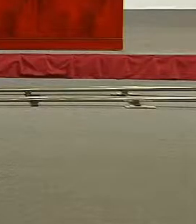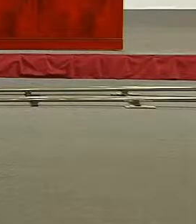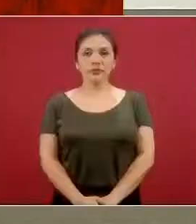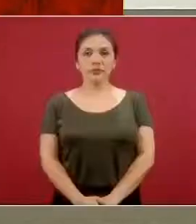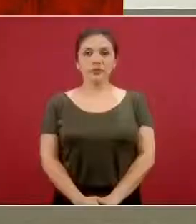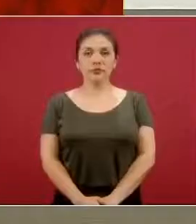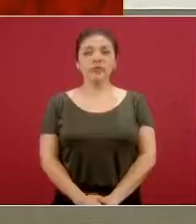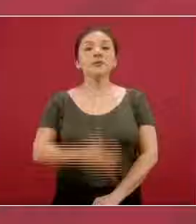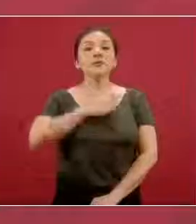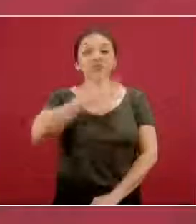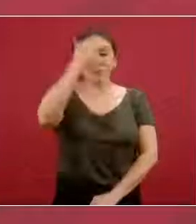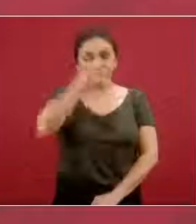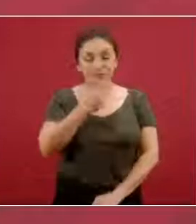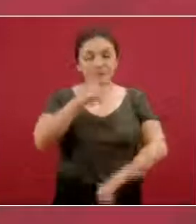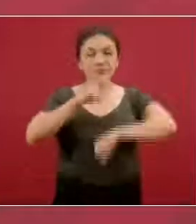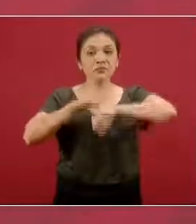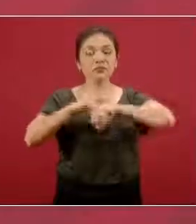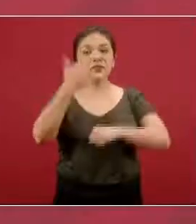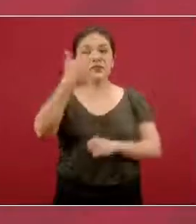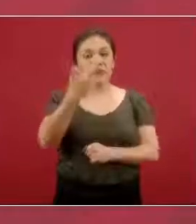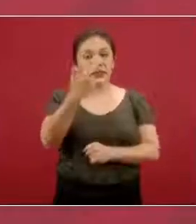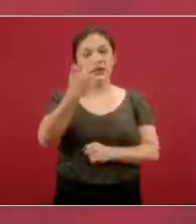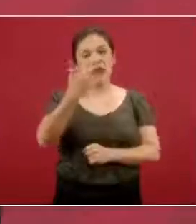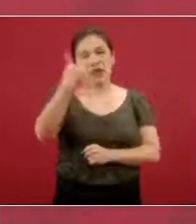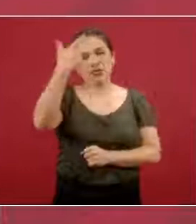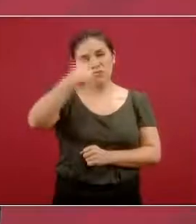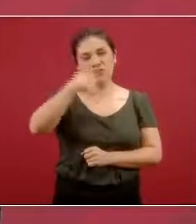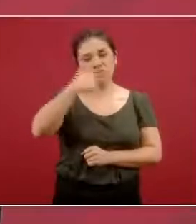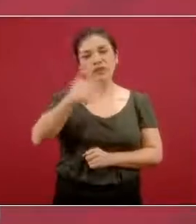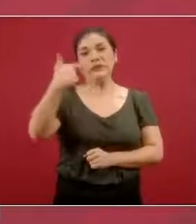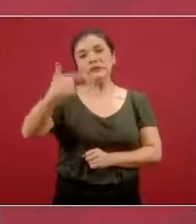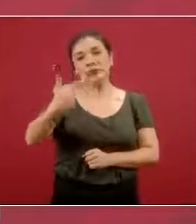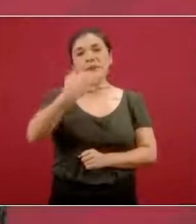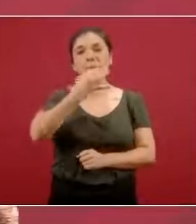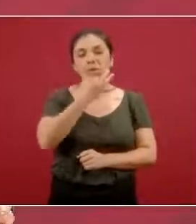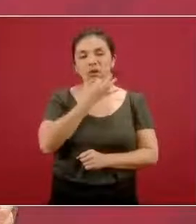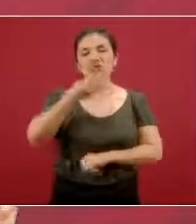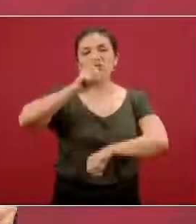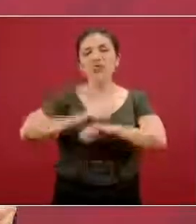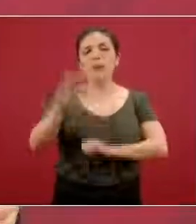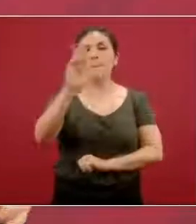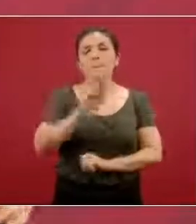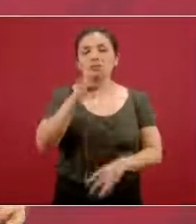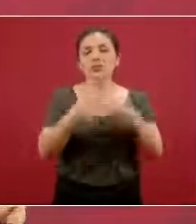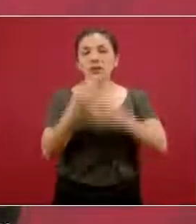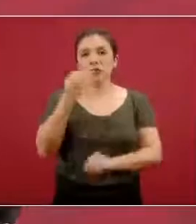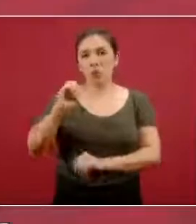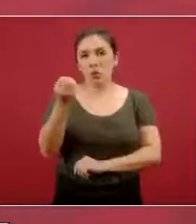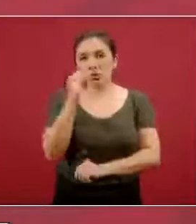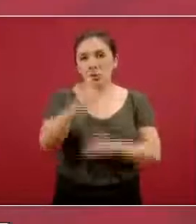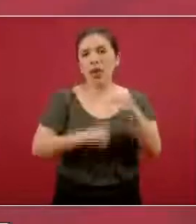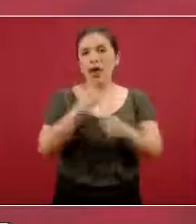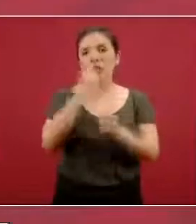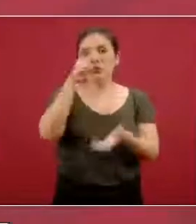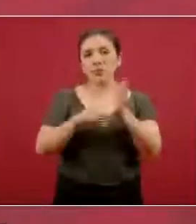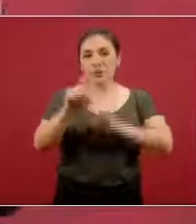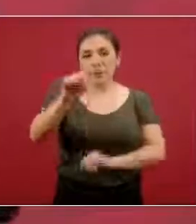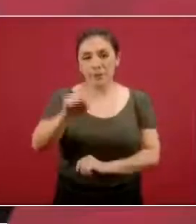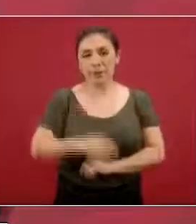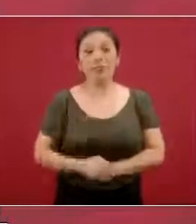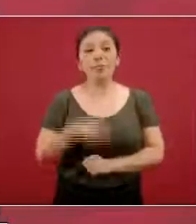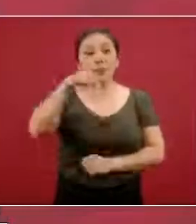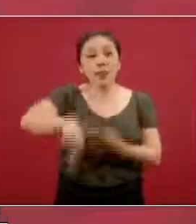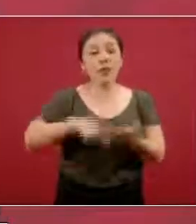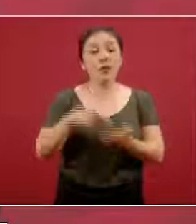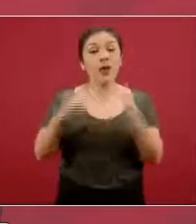Son las 19:07 del miércoles 14 de octubre de 2020.